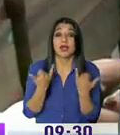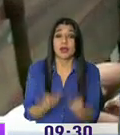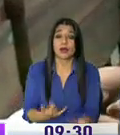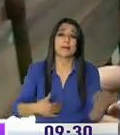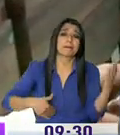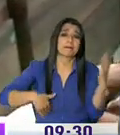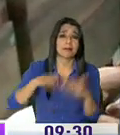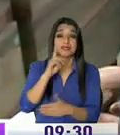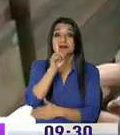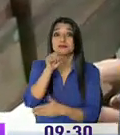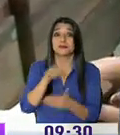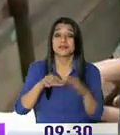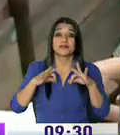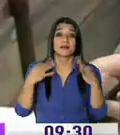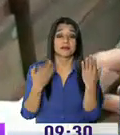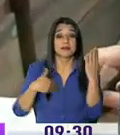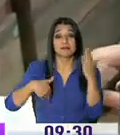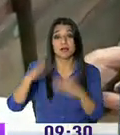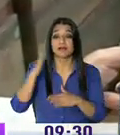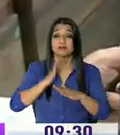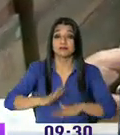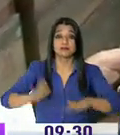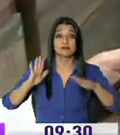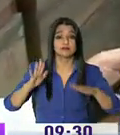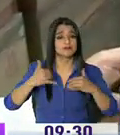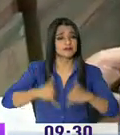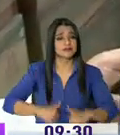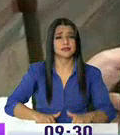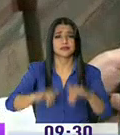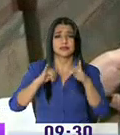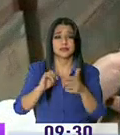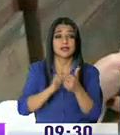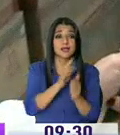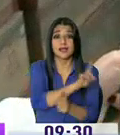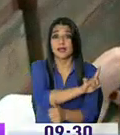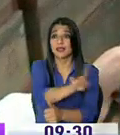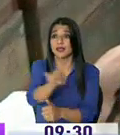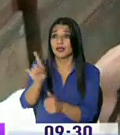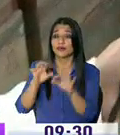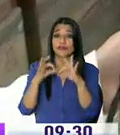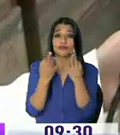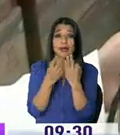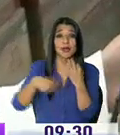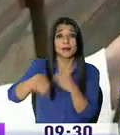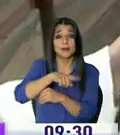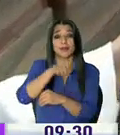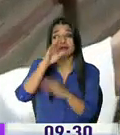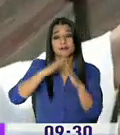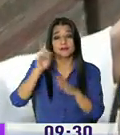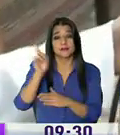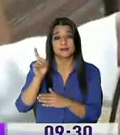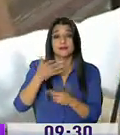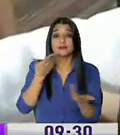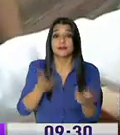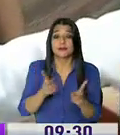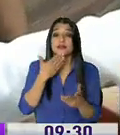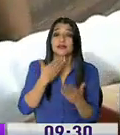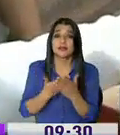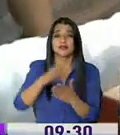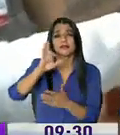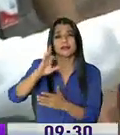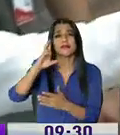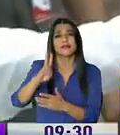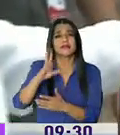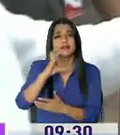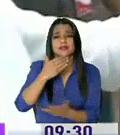ayudar a 1,000 familias más. Nos comprometemos a llegar a cada uno de los hogares vulnerables. También agradezco a Televicentro